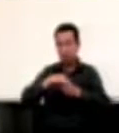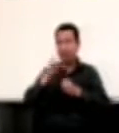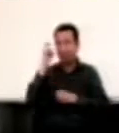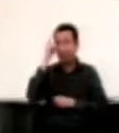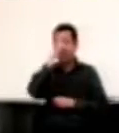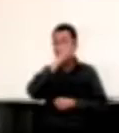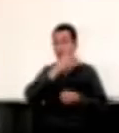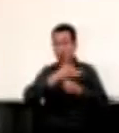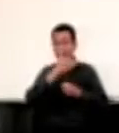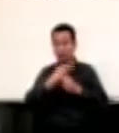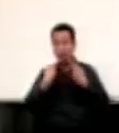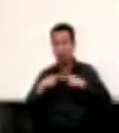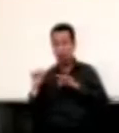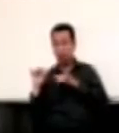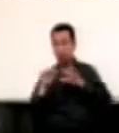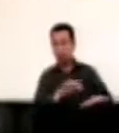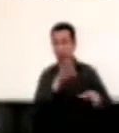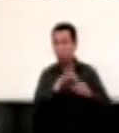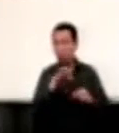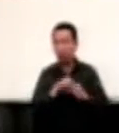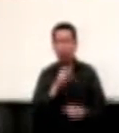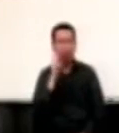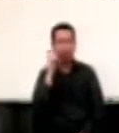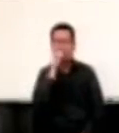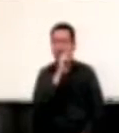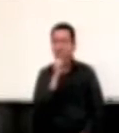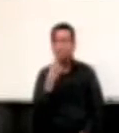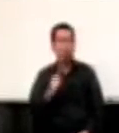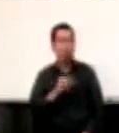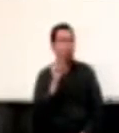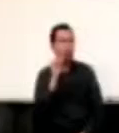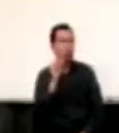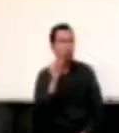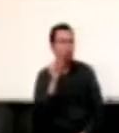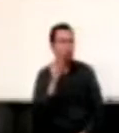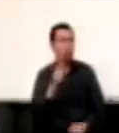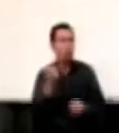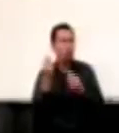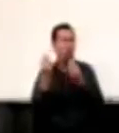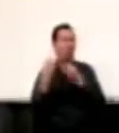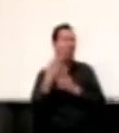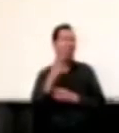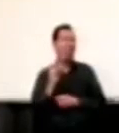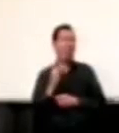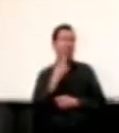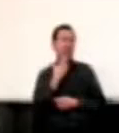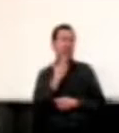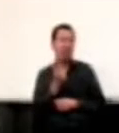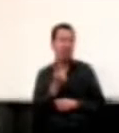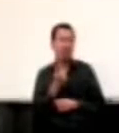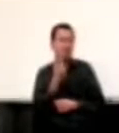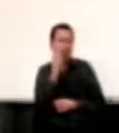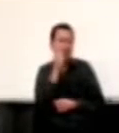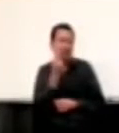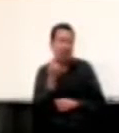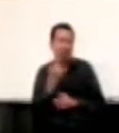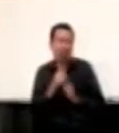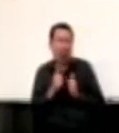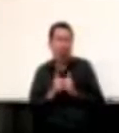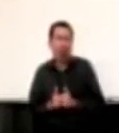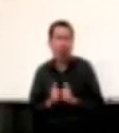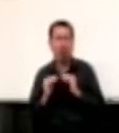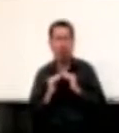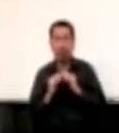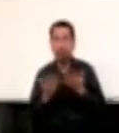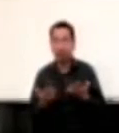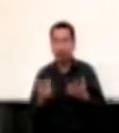crisis. Y algo que menciona él es el sistema electoral.